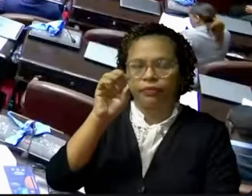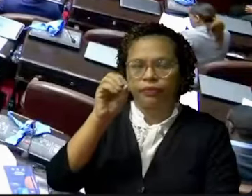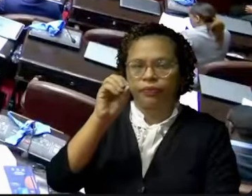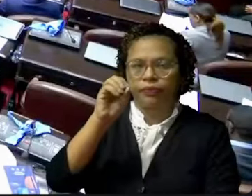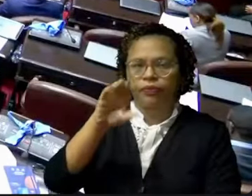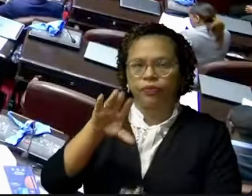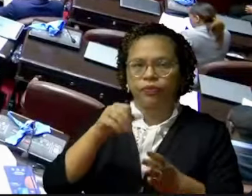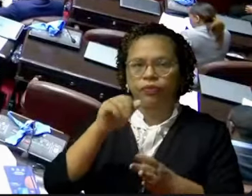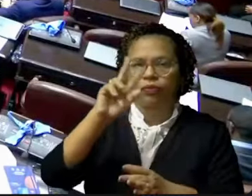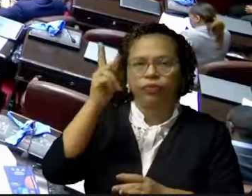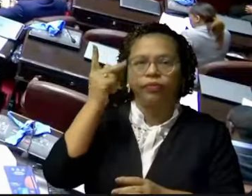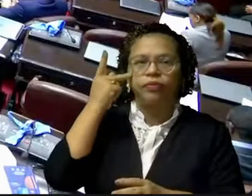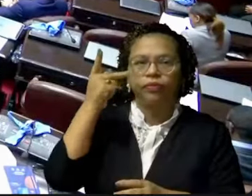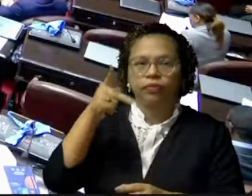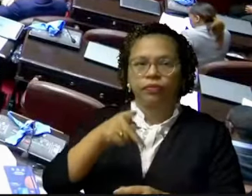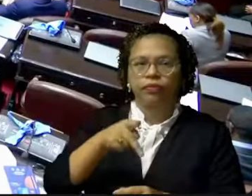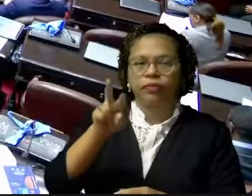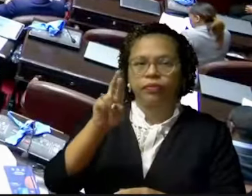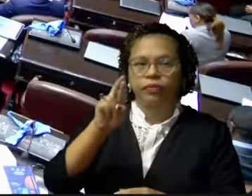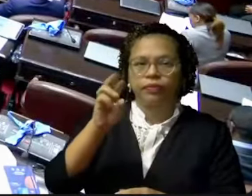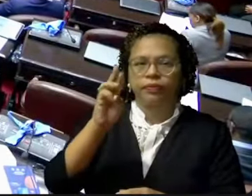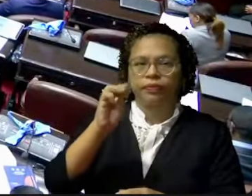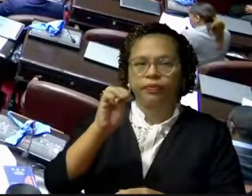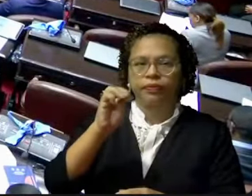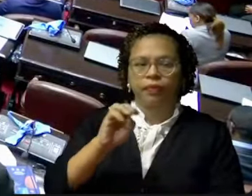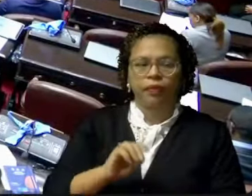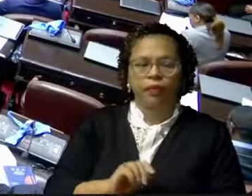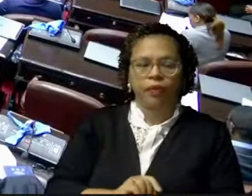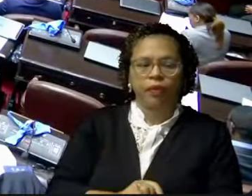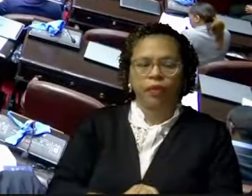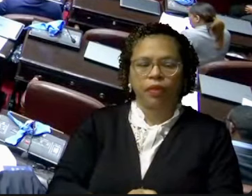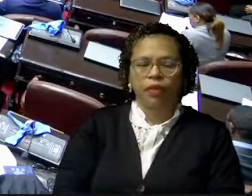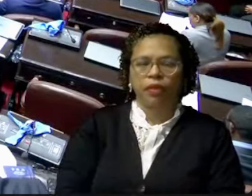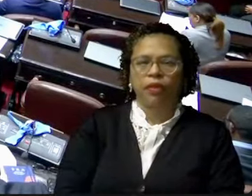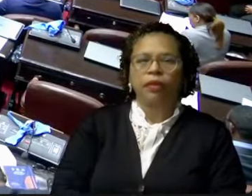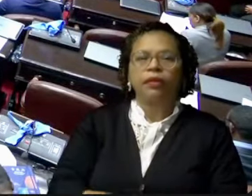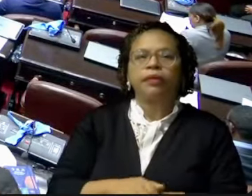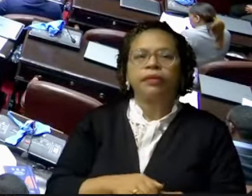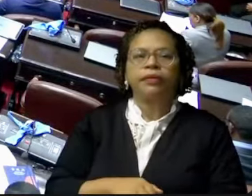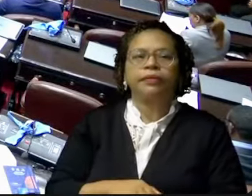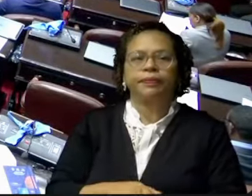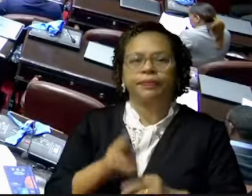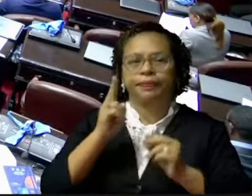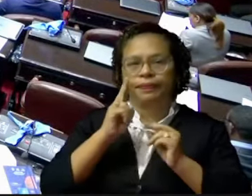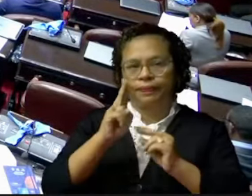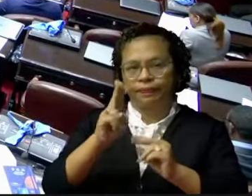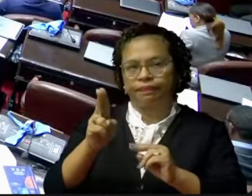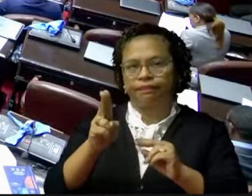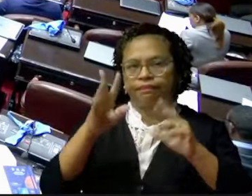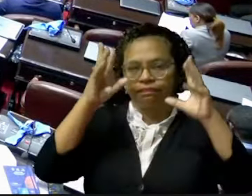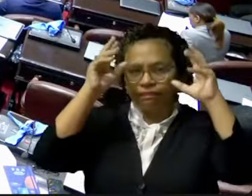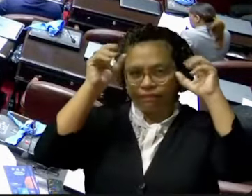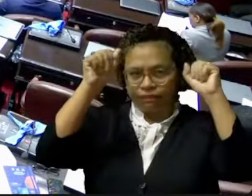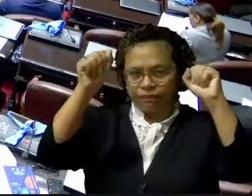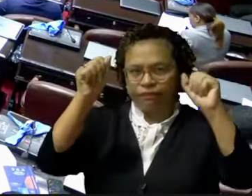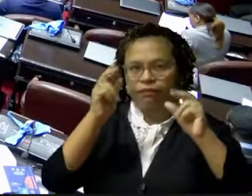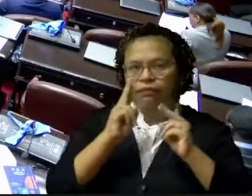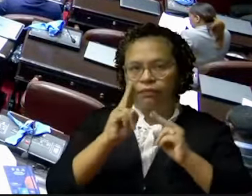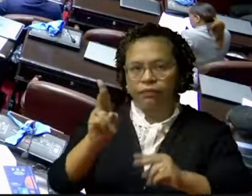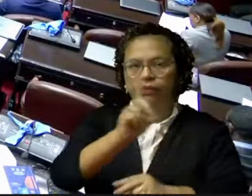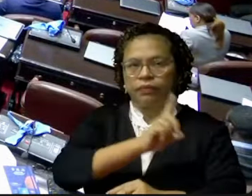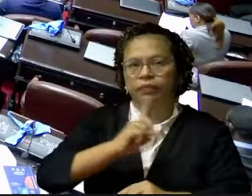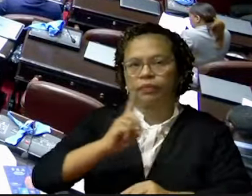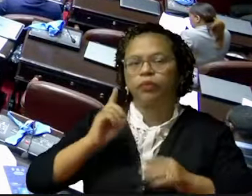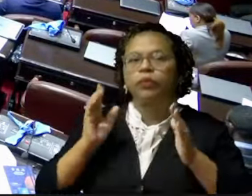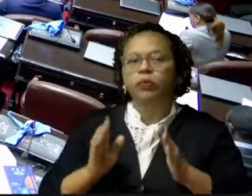PRM. Honorable señor presidente, honorables diputadas y diputados. Yo